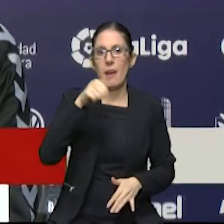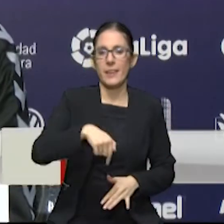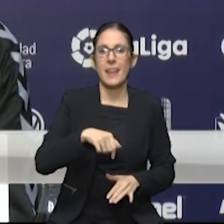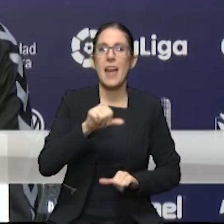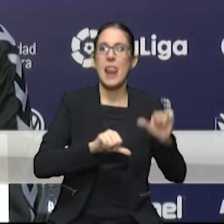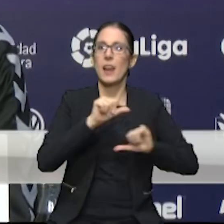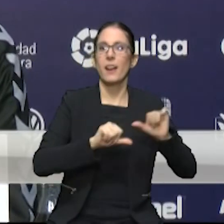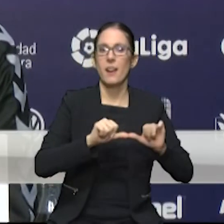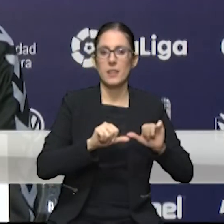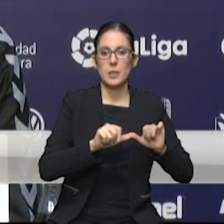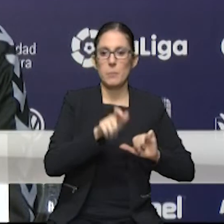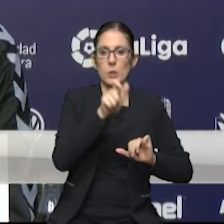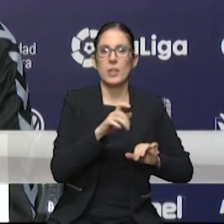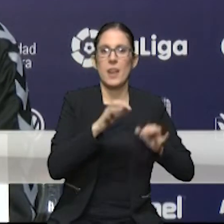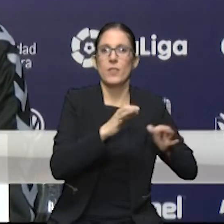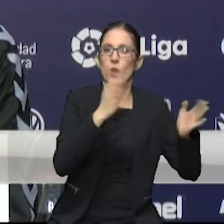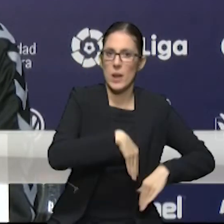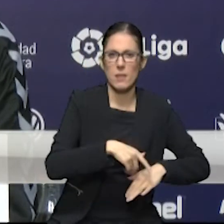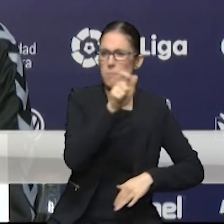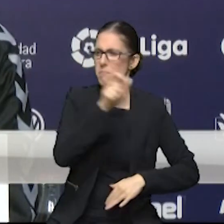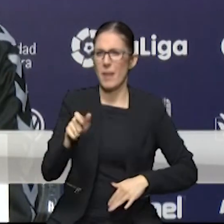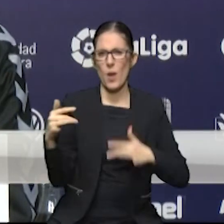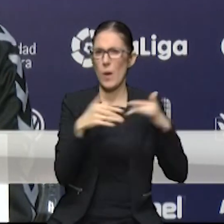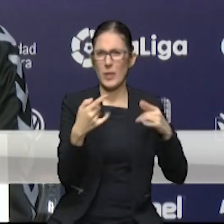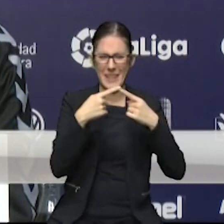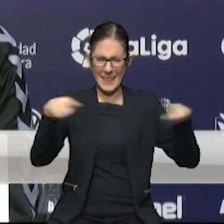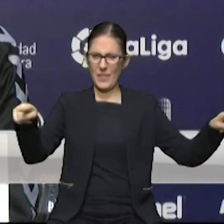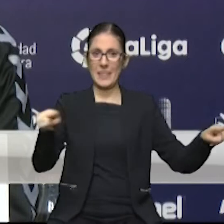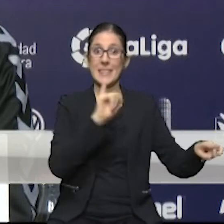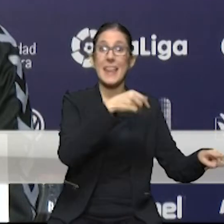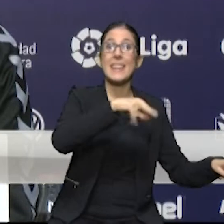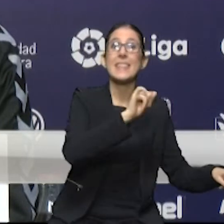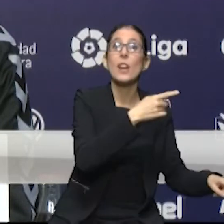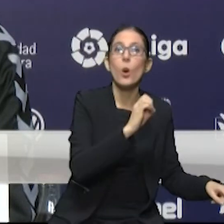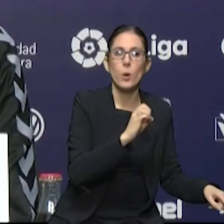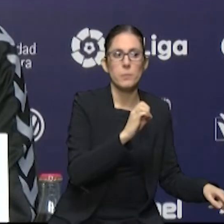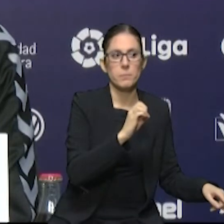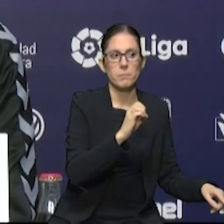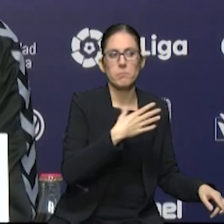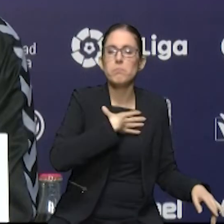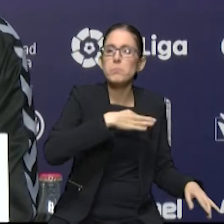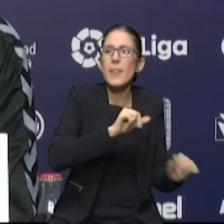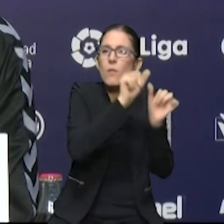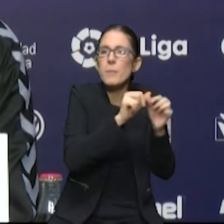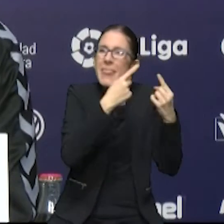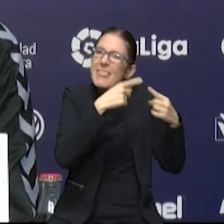No, son juntos jugadores muy diferentes. Íñigo en salida de balones puede dar alguna variante más